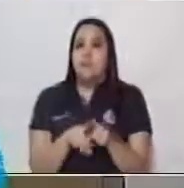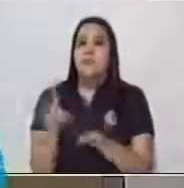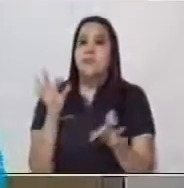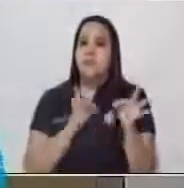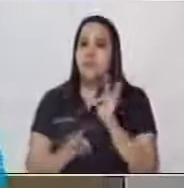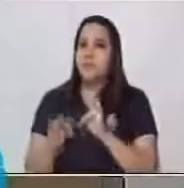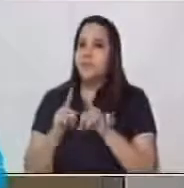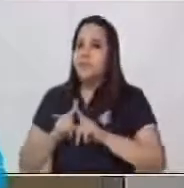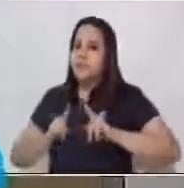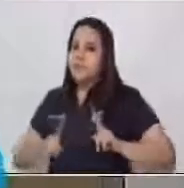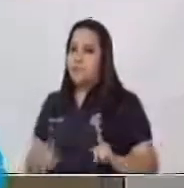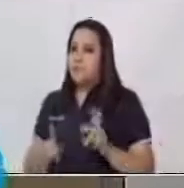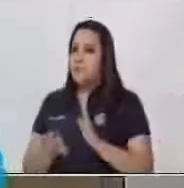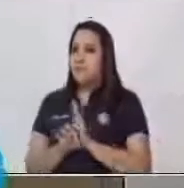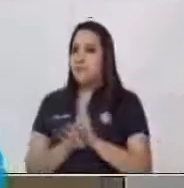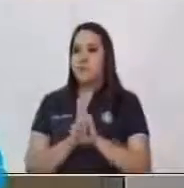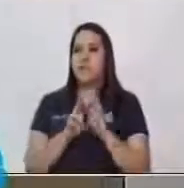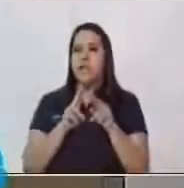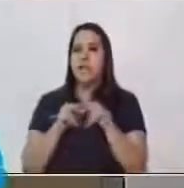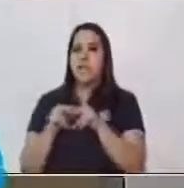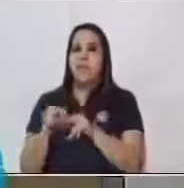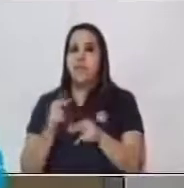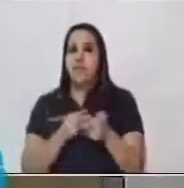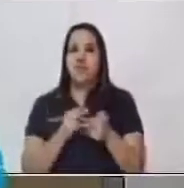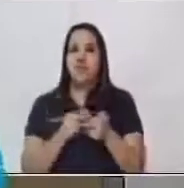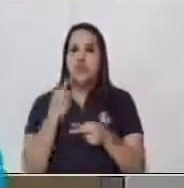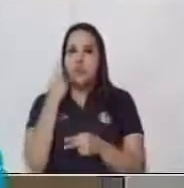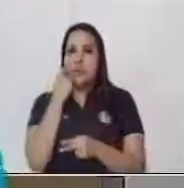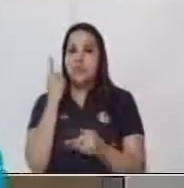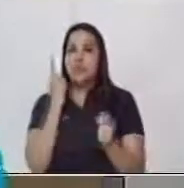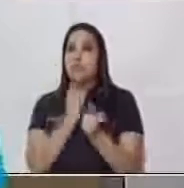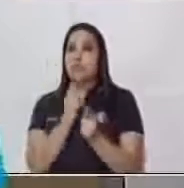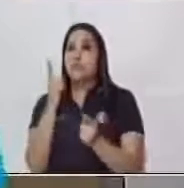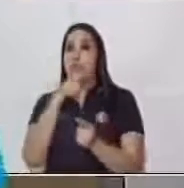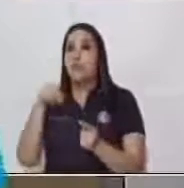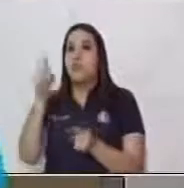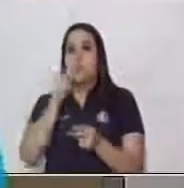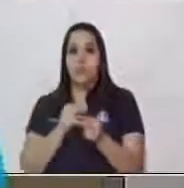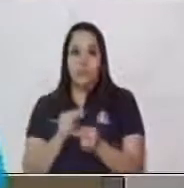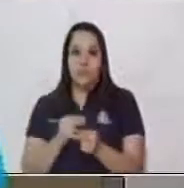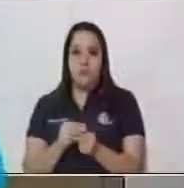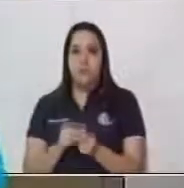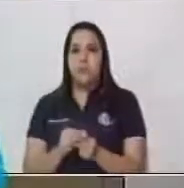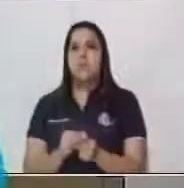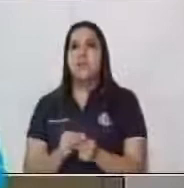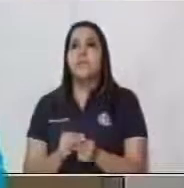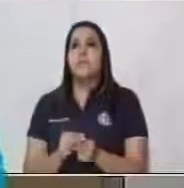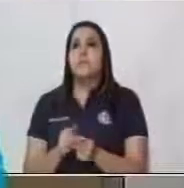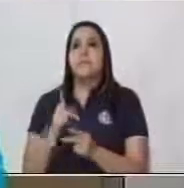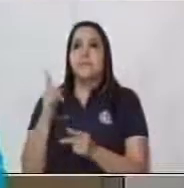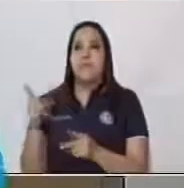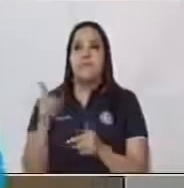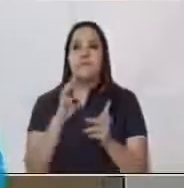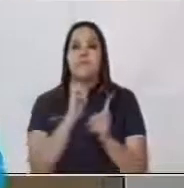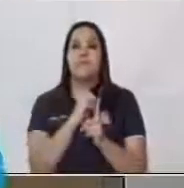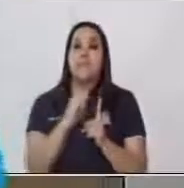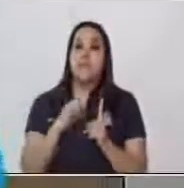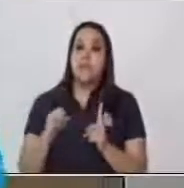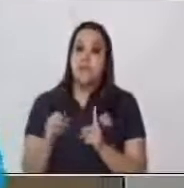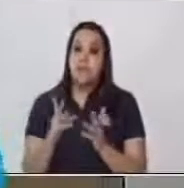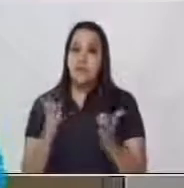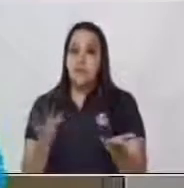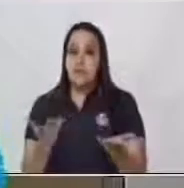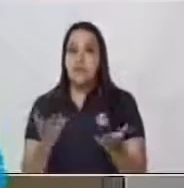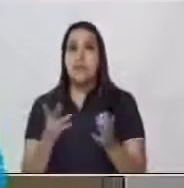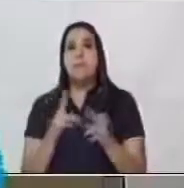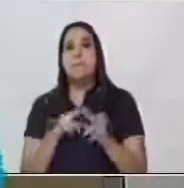cualquiera de los nombres con los que podemos encontrar estas oraciones. Estas oraciones corresponden a las